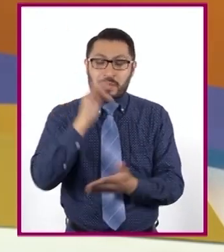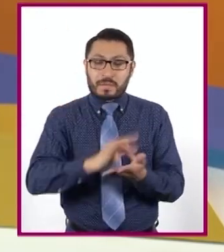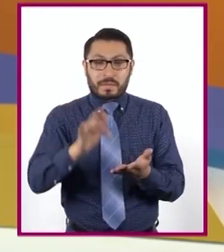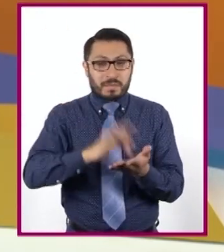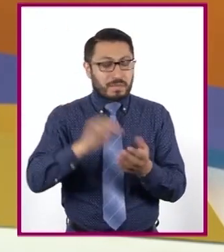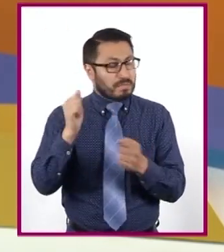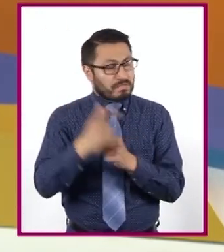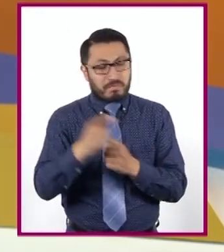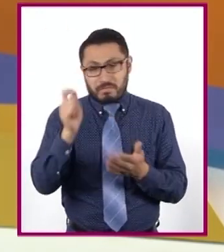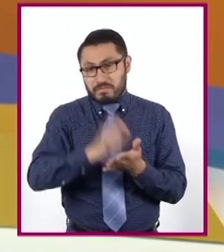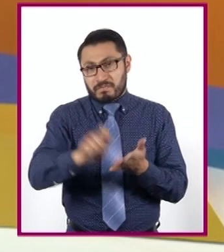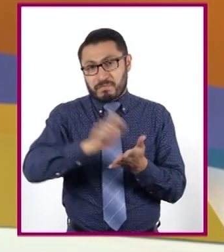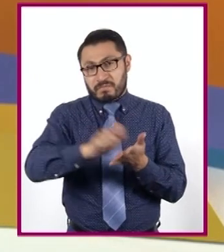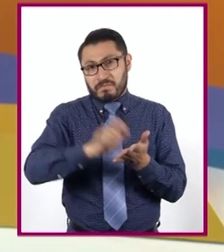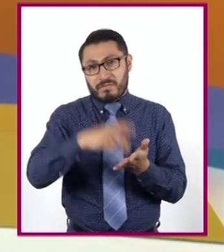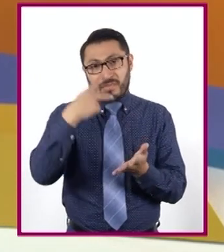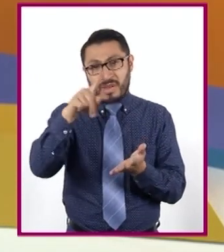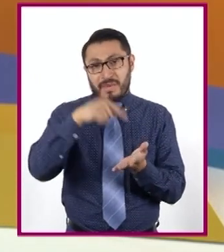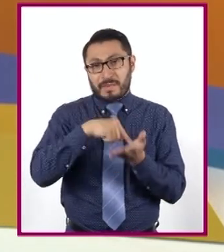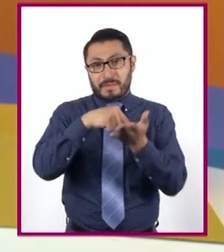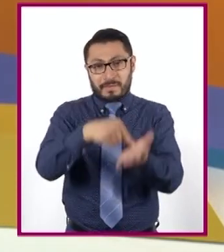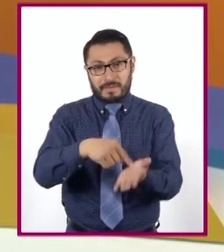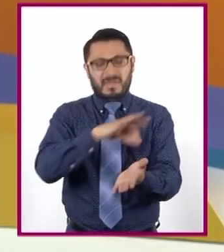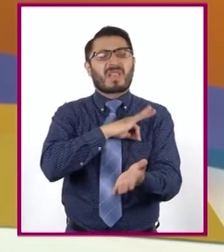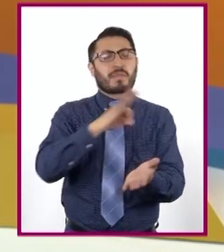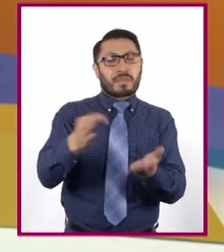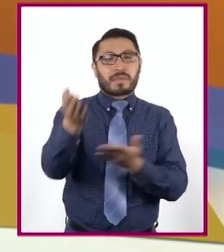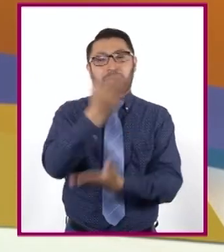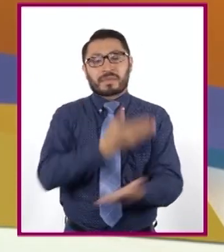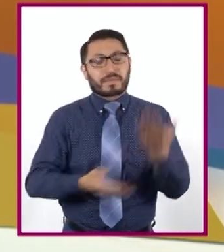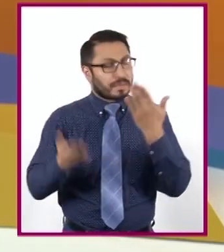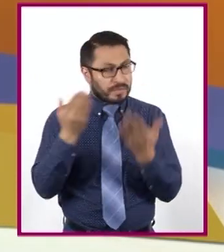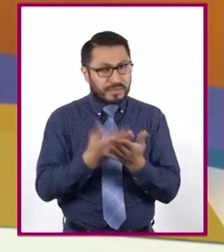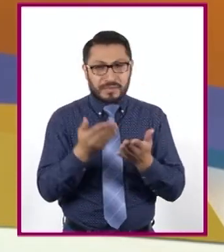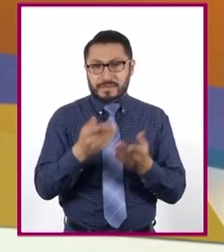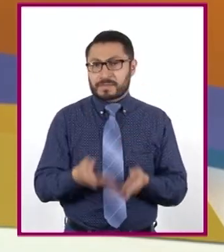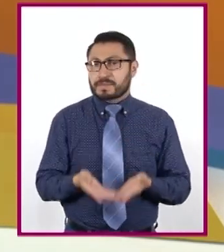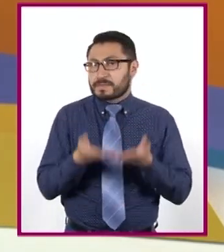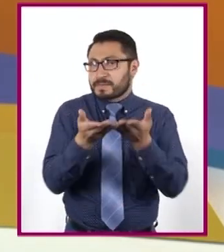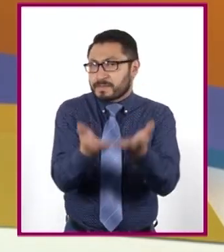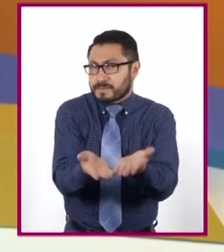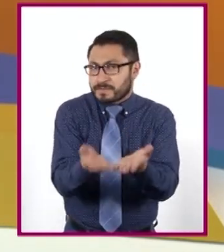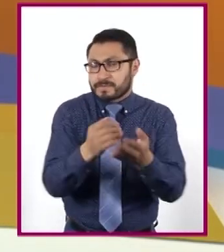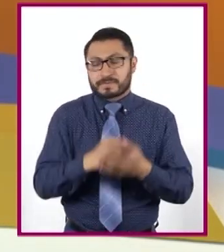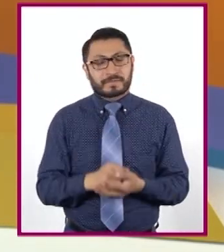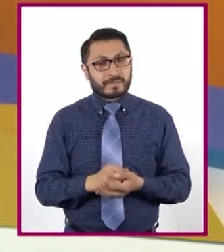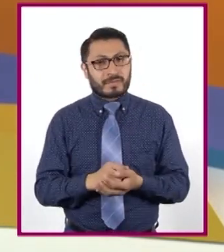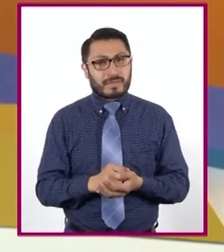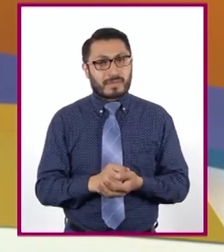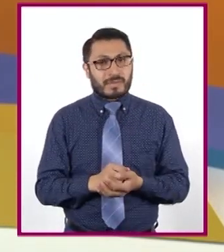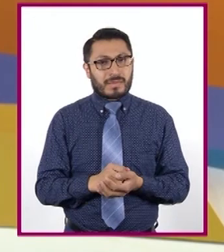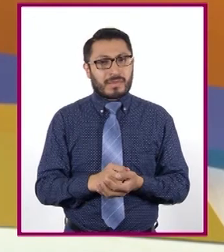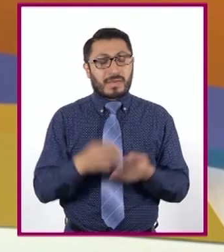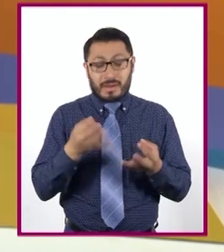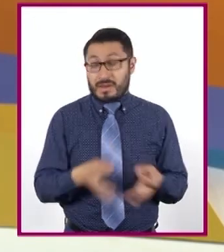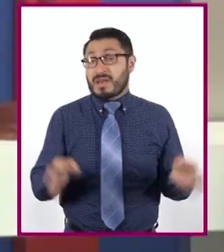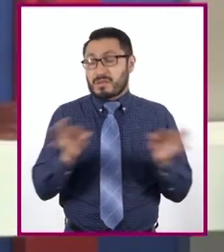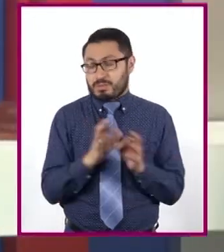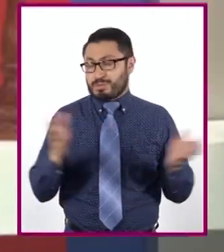sus propuestas, también pueden compartirles sus planteamientos. Es importante llevarlas a